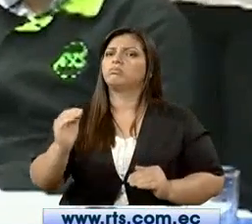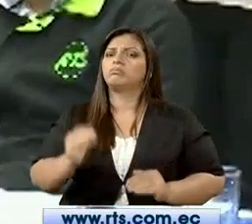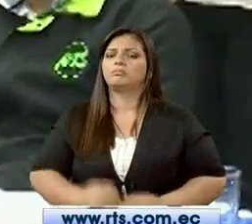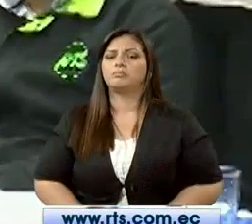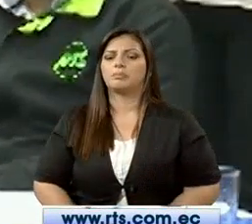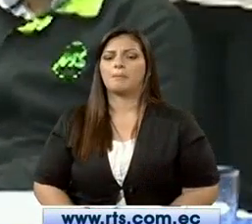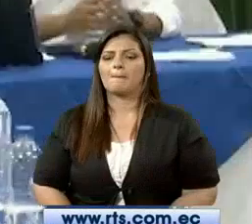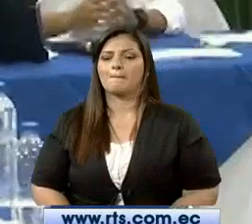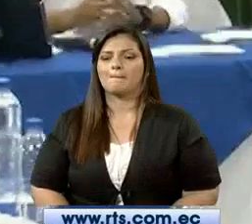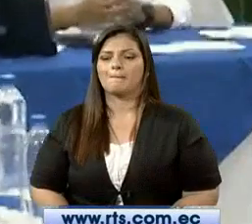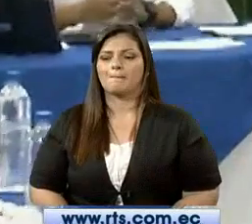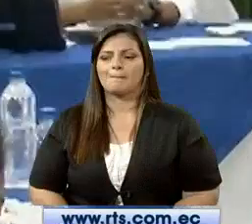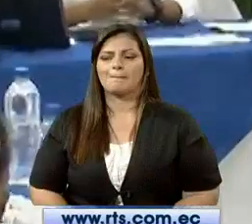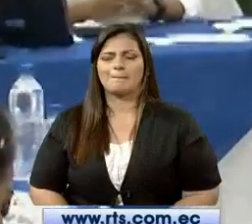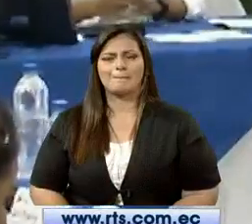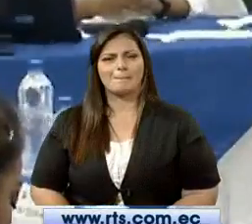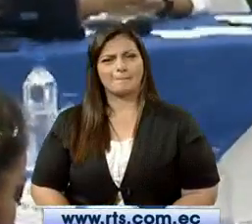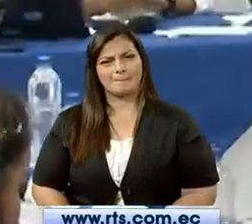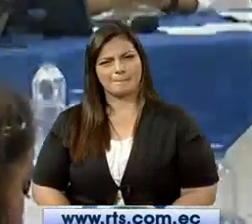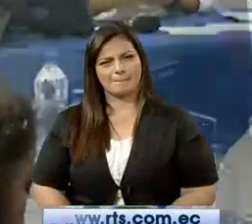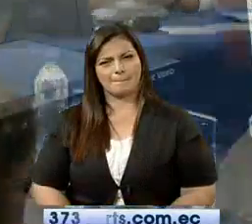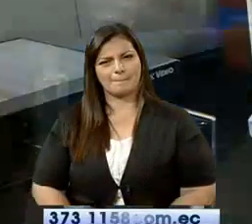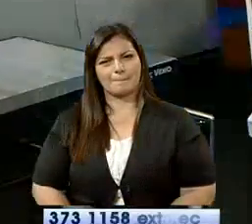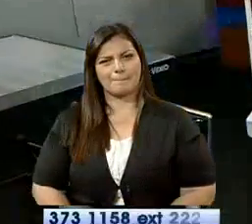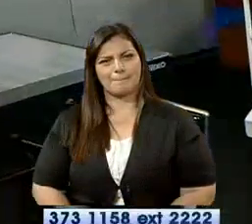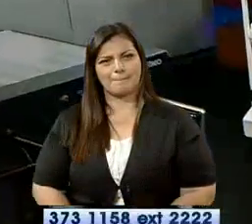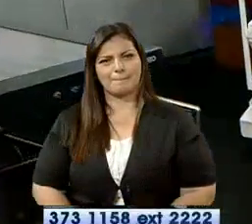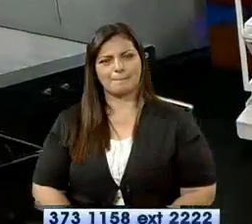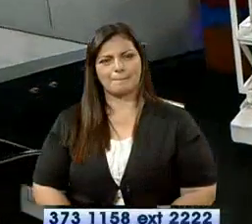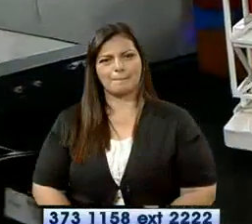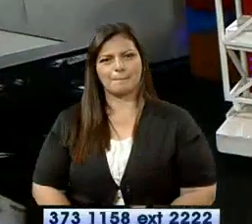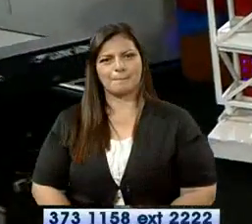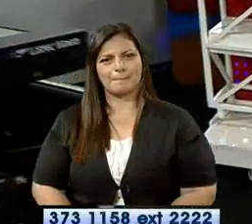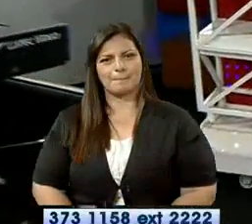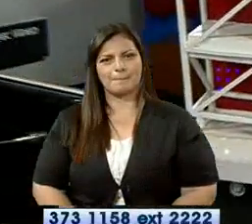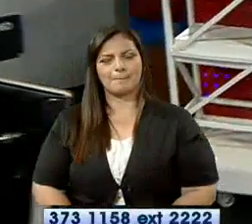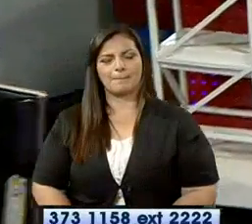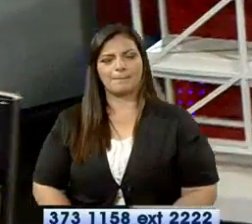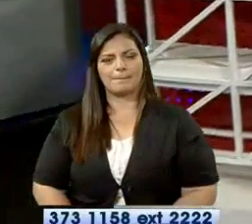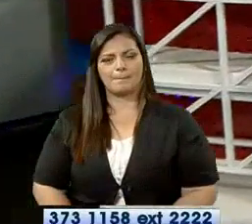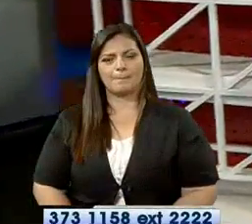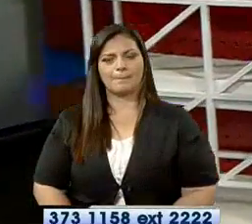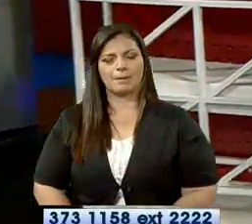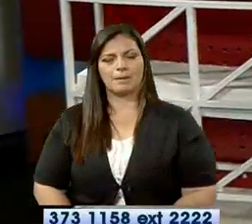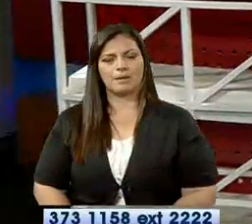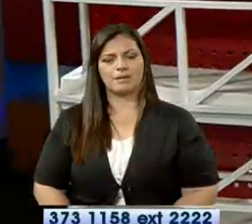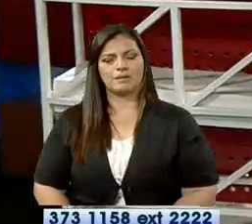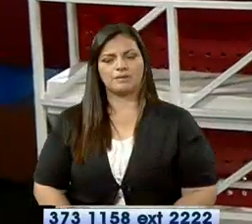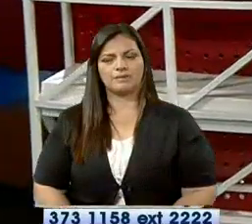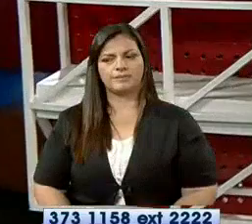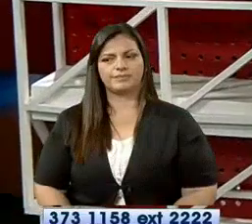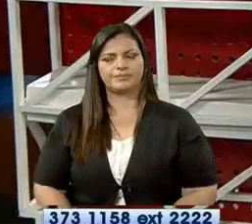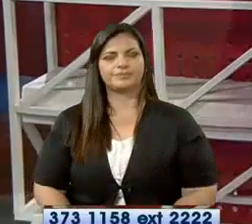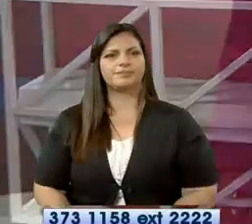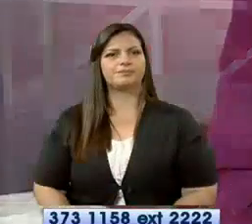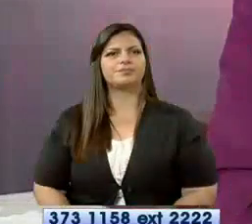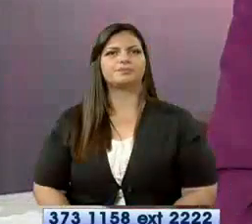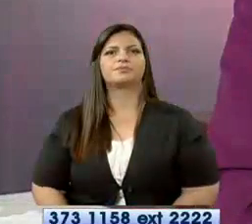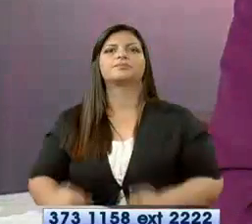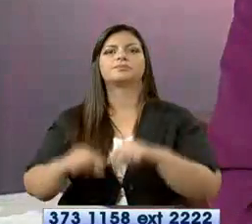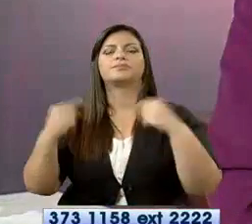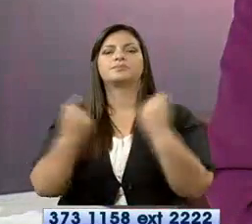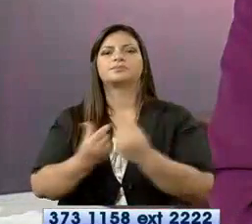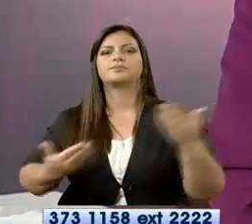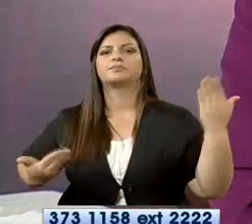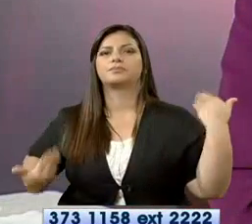Manabí, informó Johnny Armendariz. El colectivo Compromiso Ecuador, que apoya la candidatura presidencial